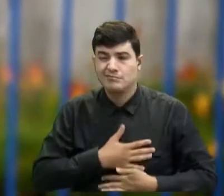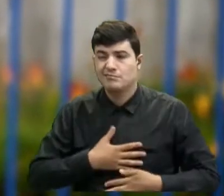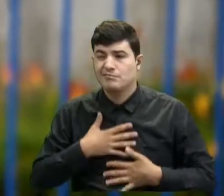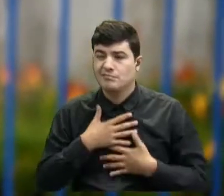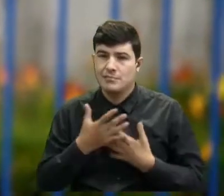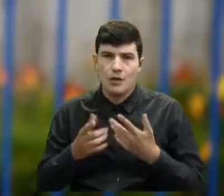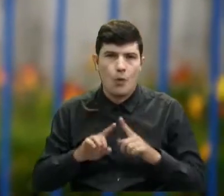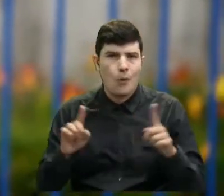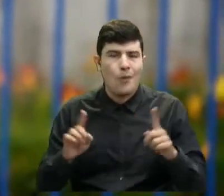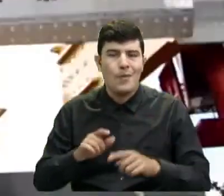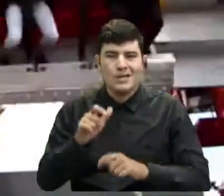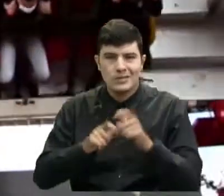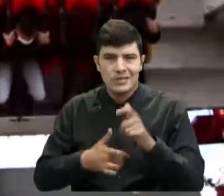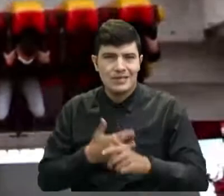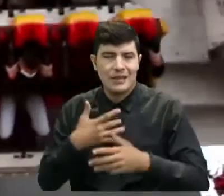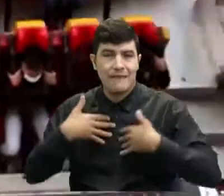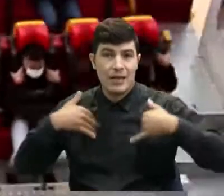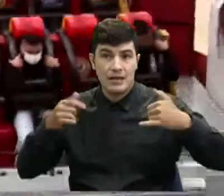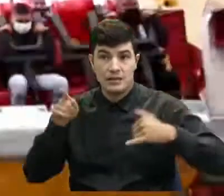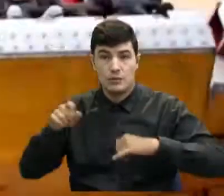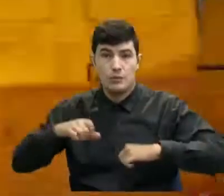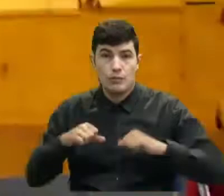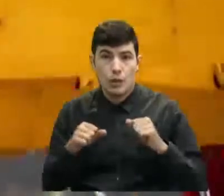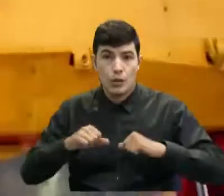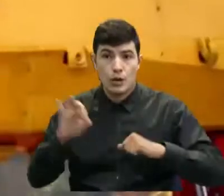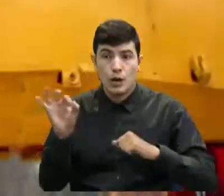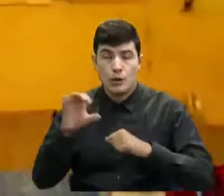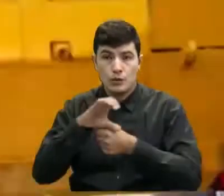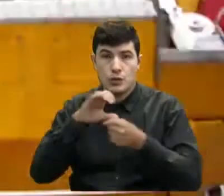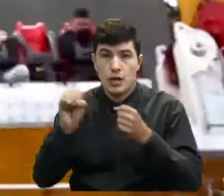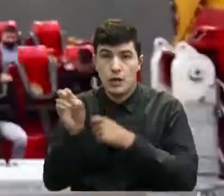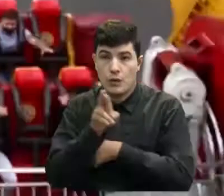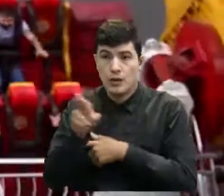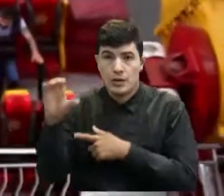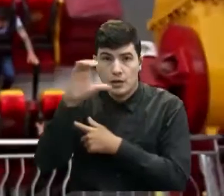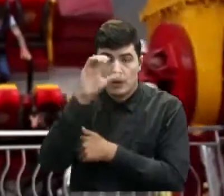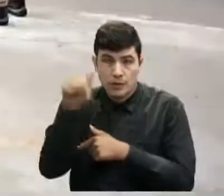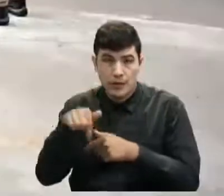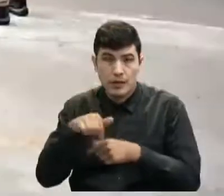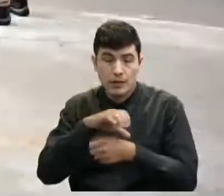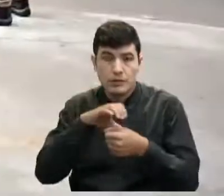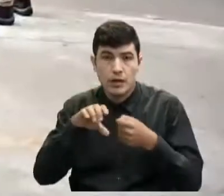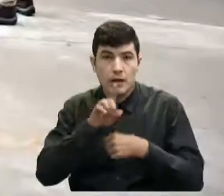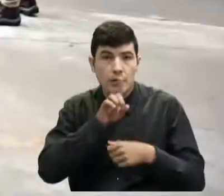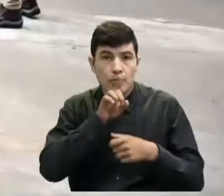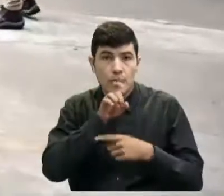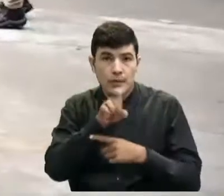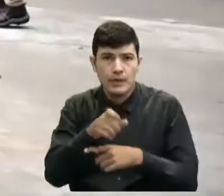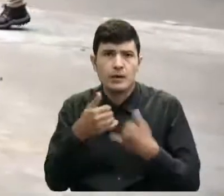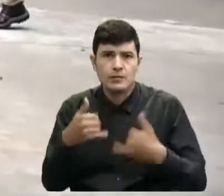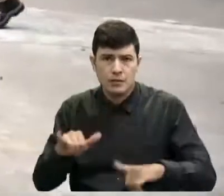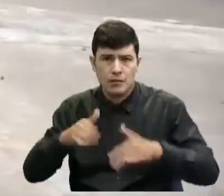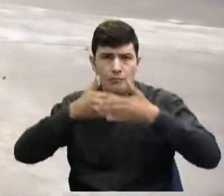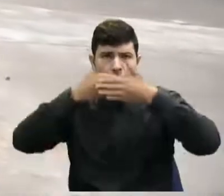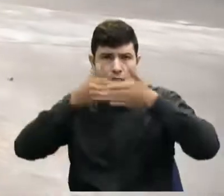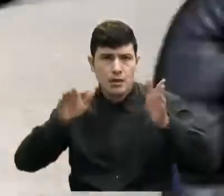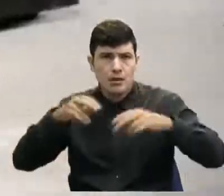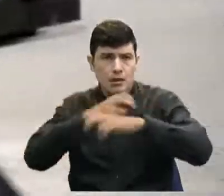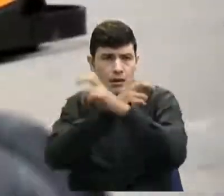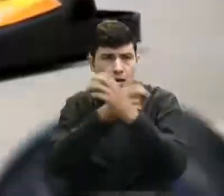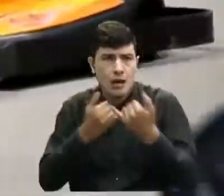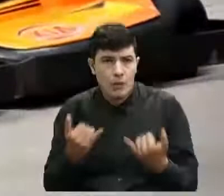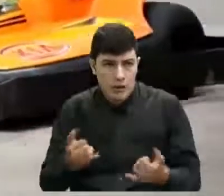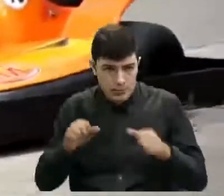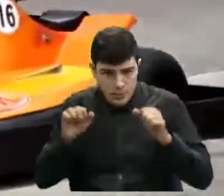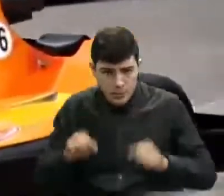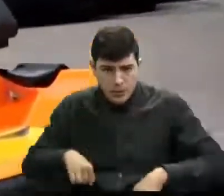tema de la implementación de los protocolos. En Bogotá y ciudades del oriente colombiano como Bucaramanga, las puertas ya están abiertas, siendo este un paso más para